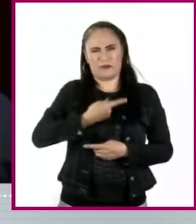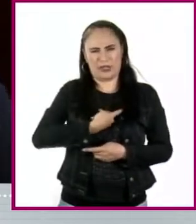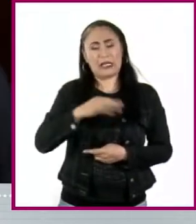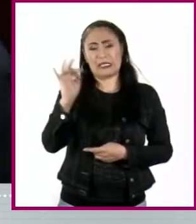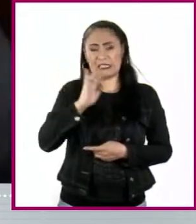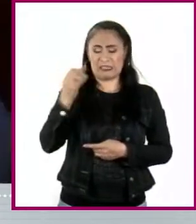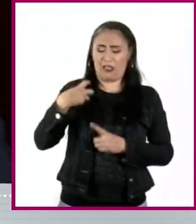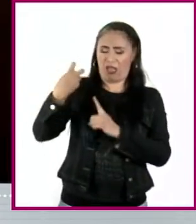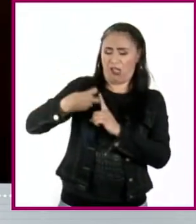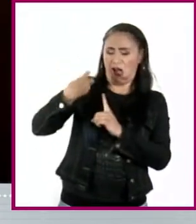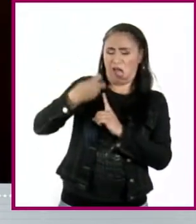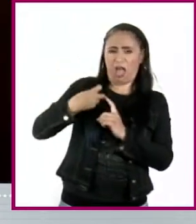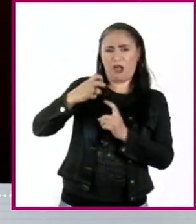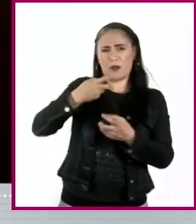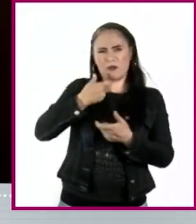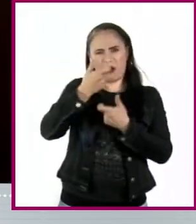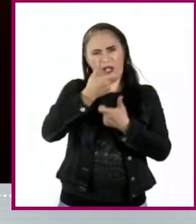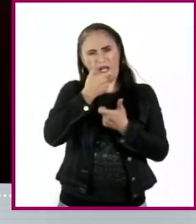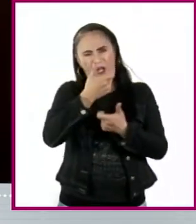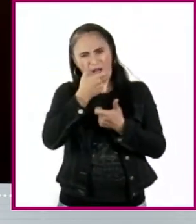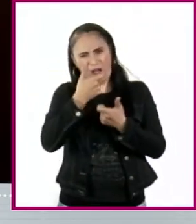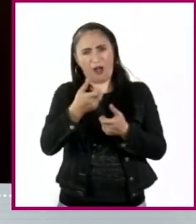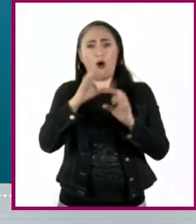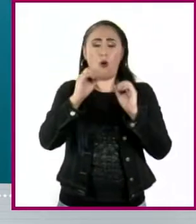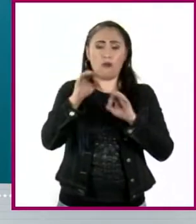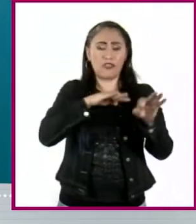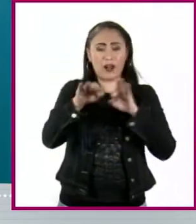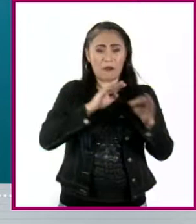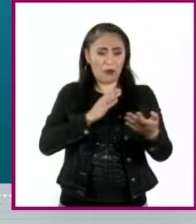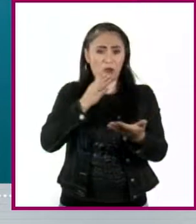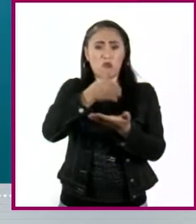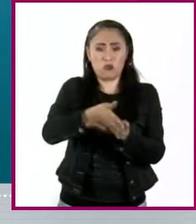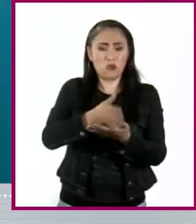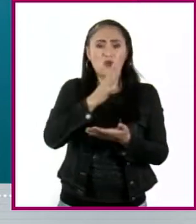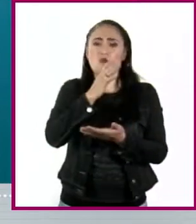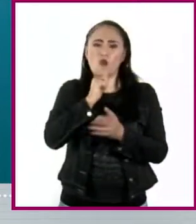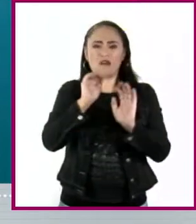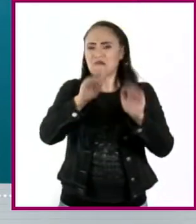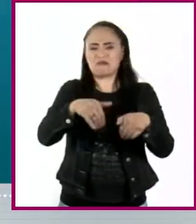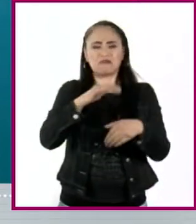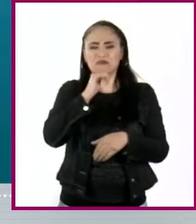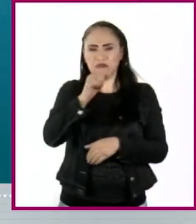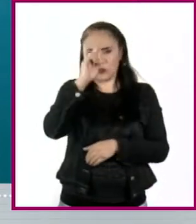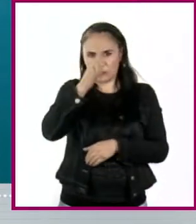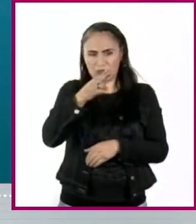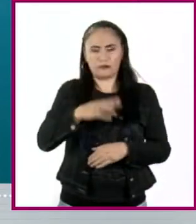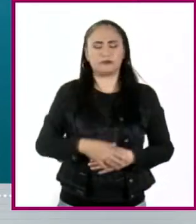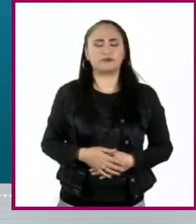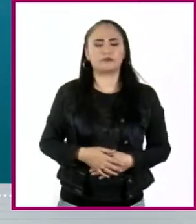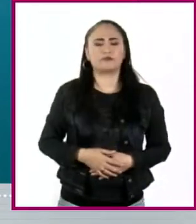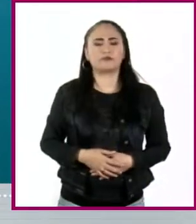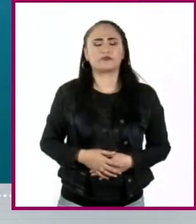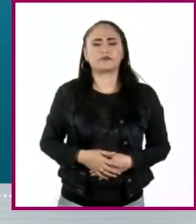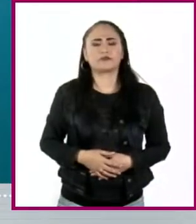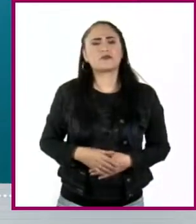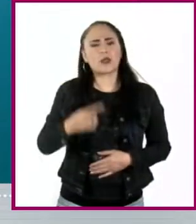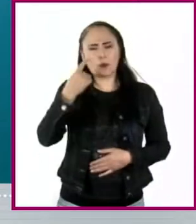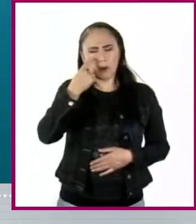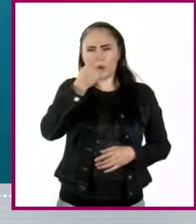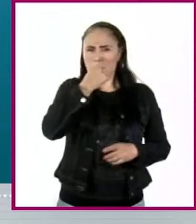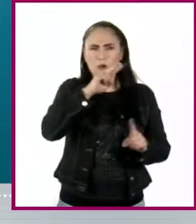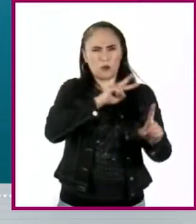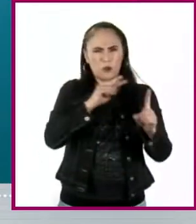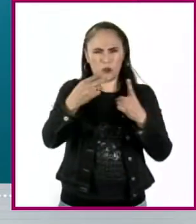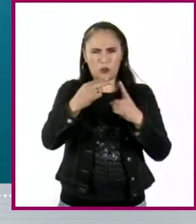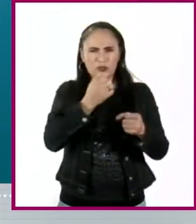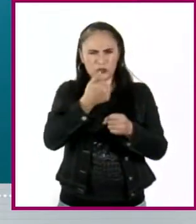señalan, se burlan o no tengo acceso a un trabajo. Paolo, desde una perspectiva social, ¿podría abordarse la